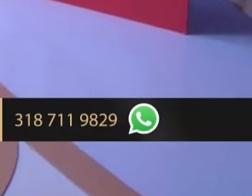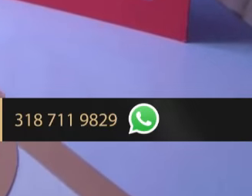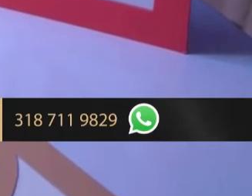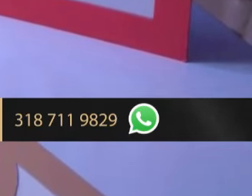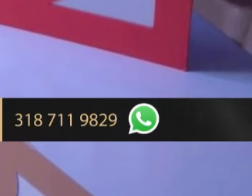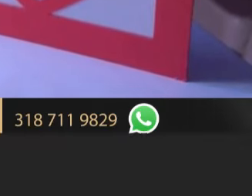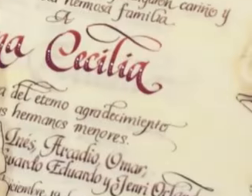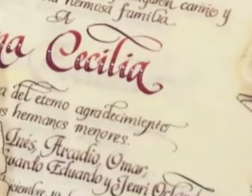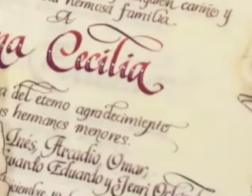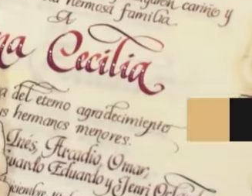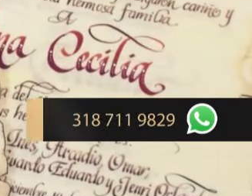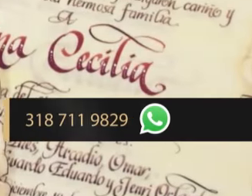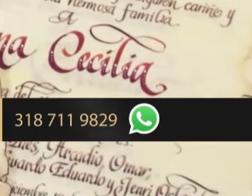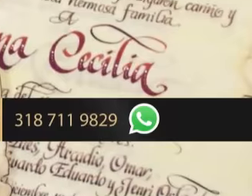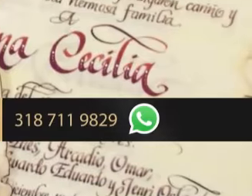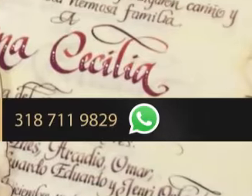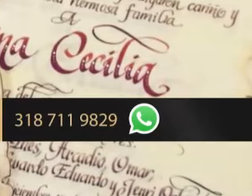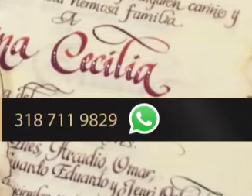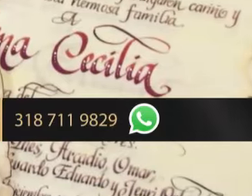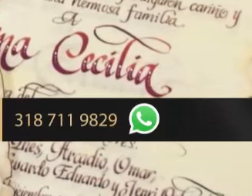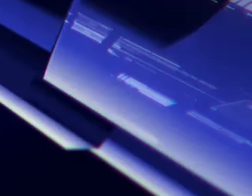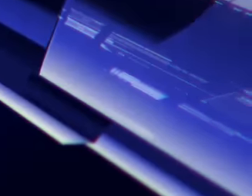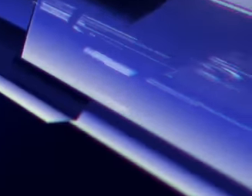318-711-9829 y cotice ahora.